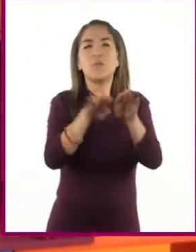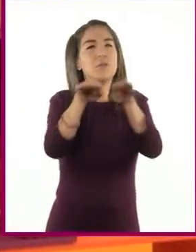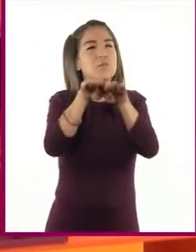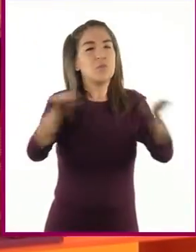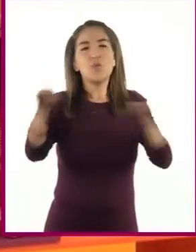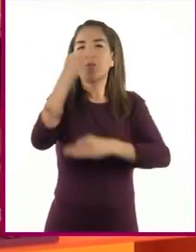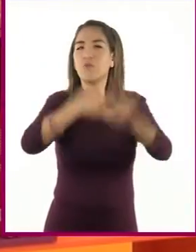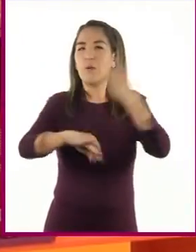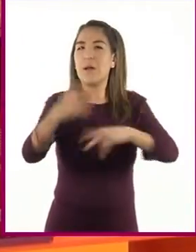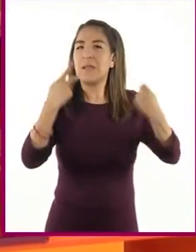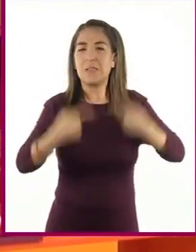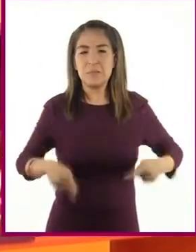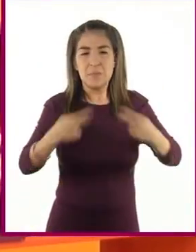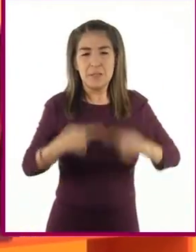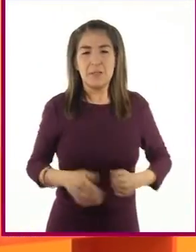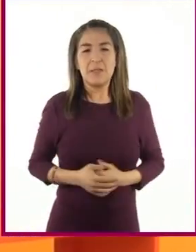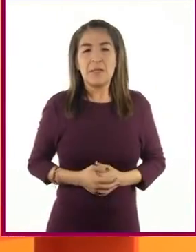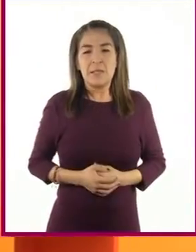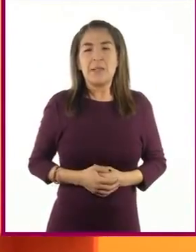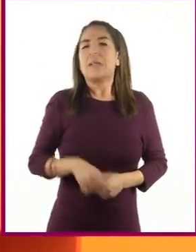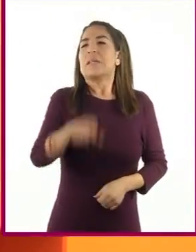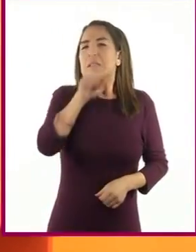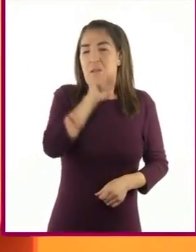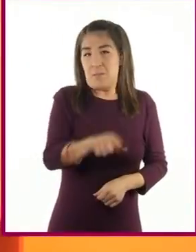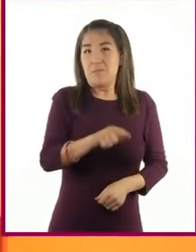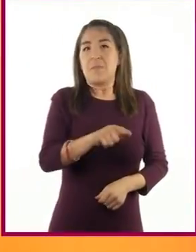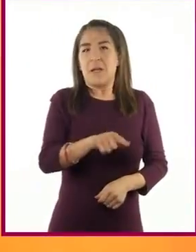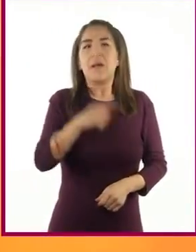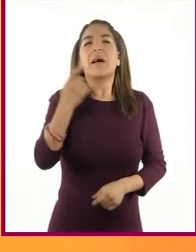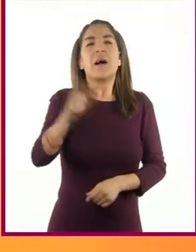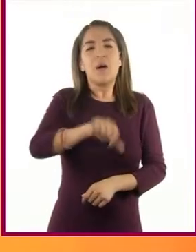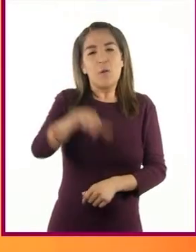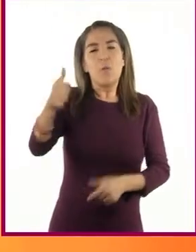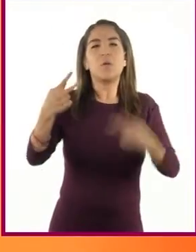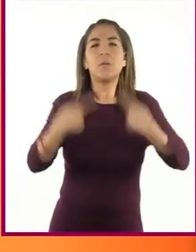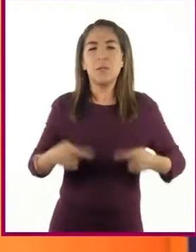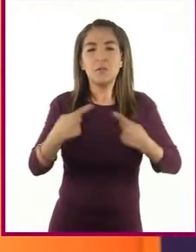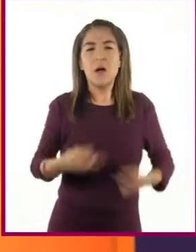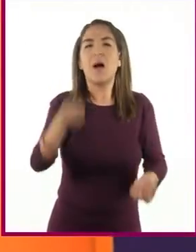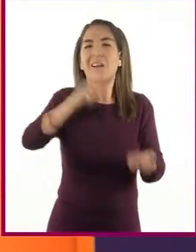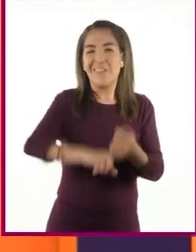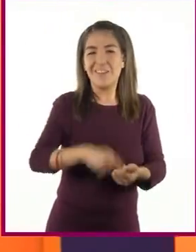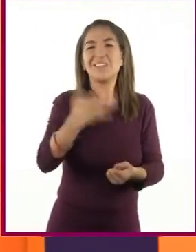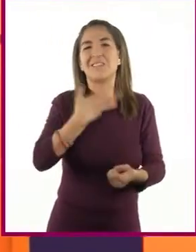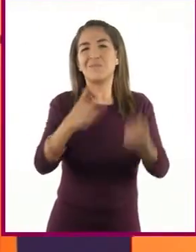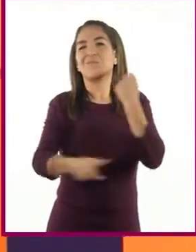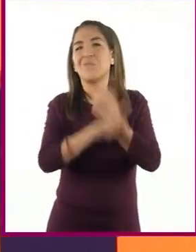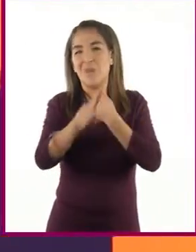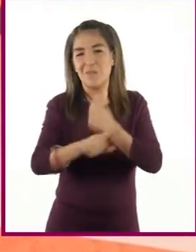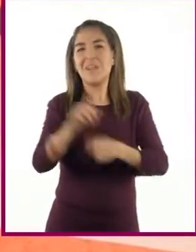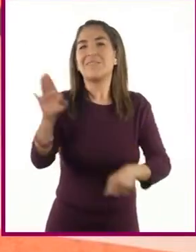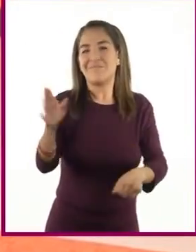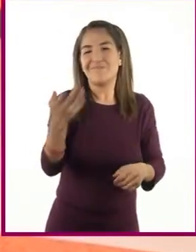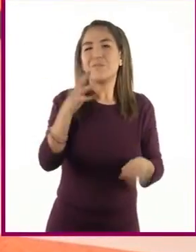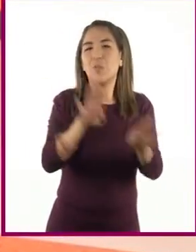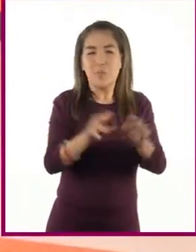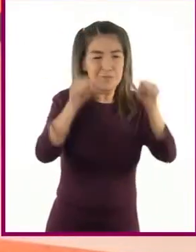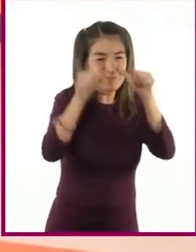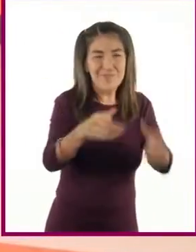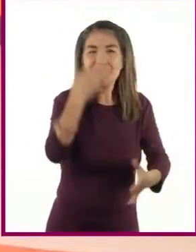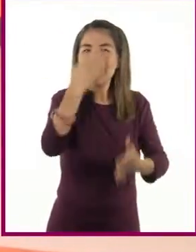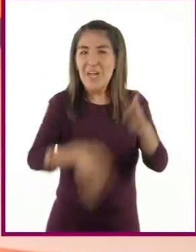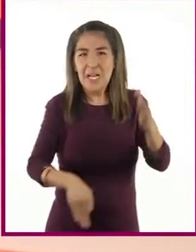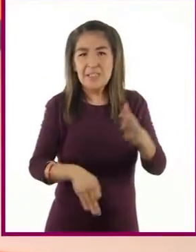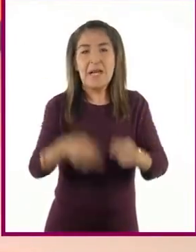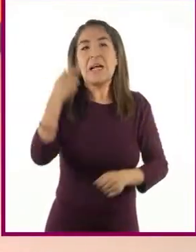a toda la población, especialmente a aquellas que se encuentran en situación de desventaja. Al